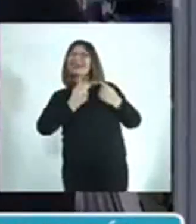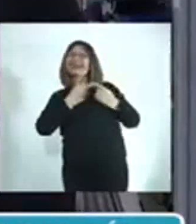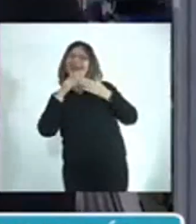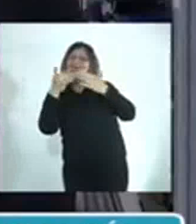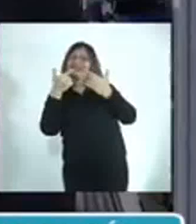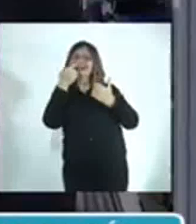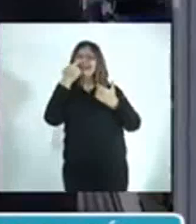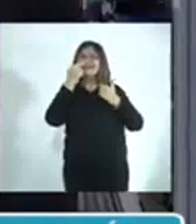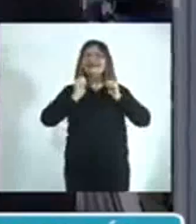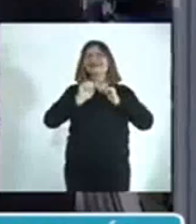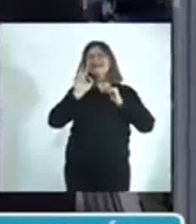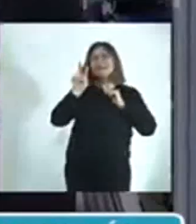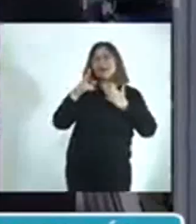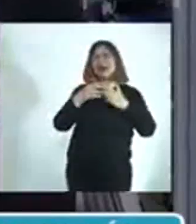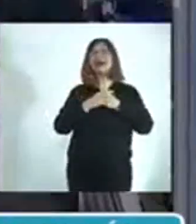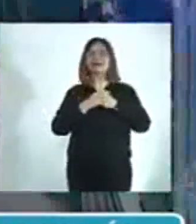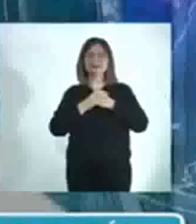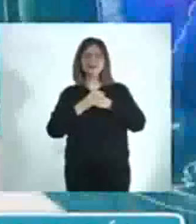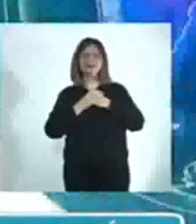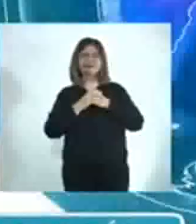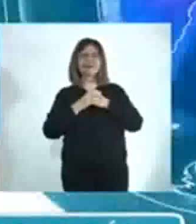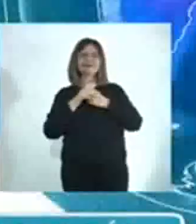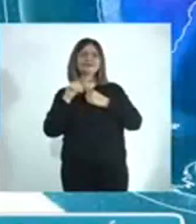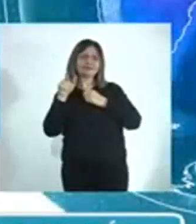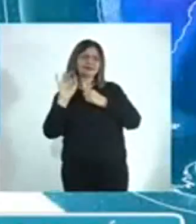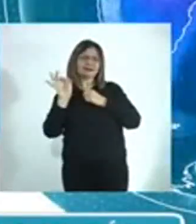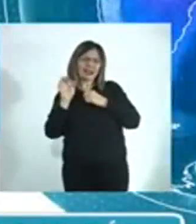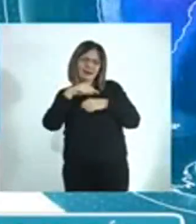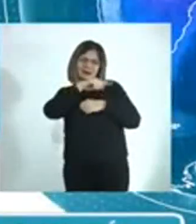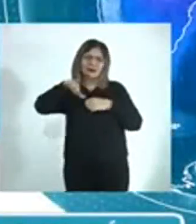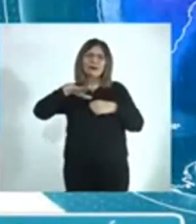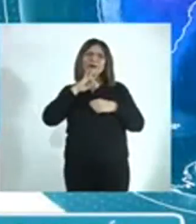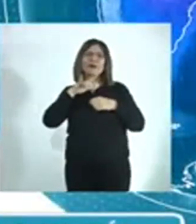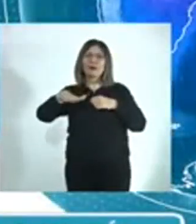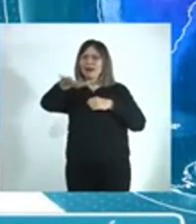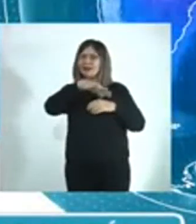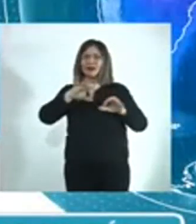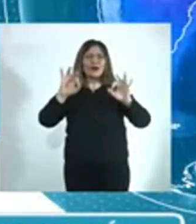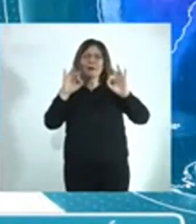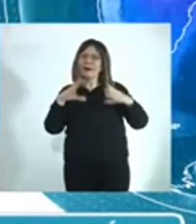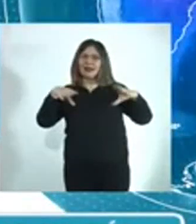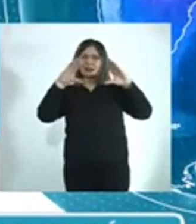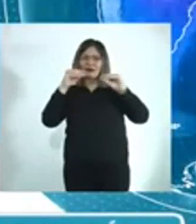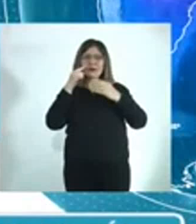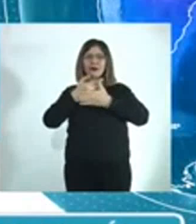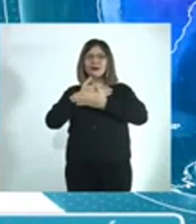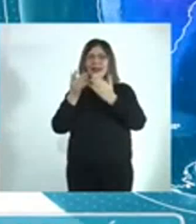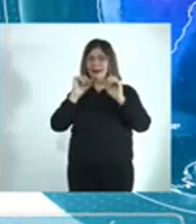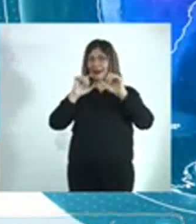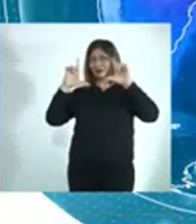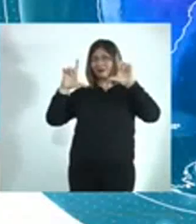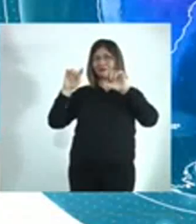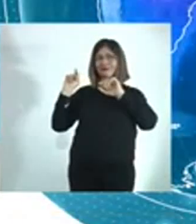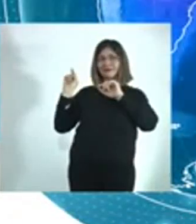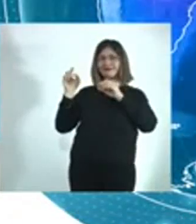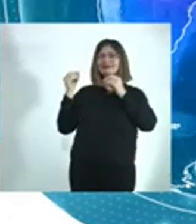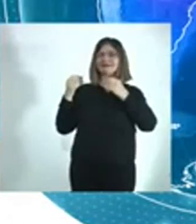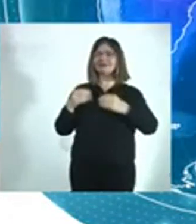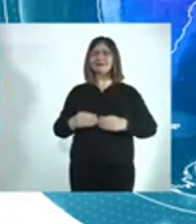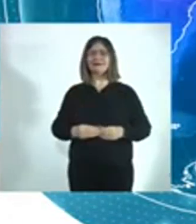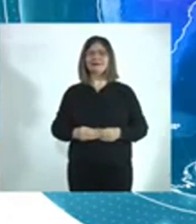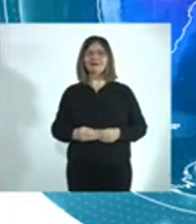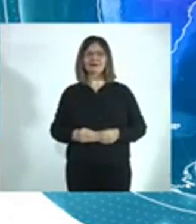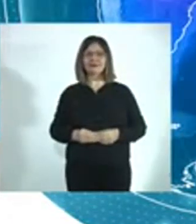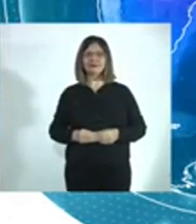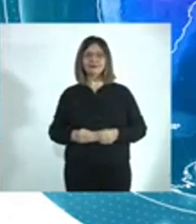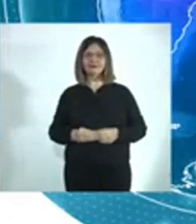ese interés puesto de manifiesto por la docencia, la familia educativa de Tucumán. Ahí tenemos la placa en pantalla, entonces estamos en este momento, por supuesto,